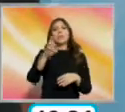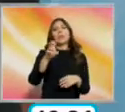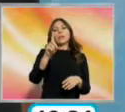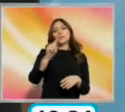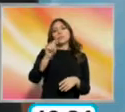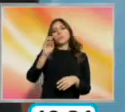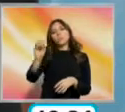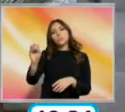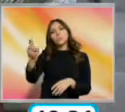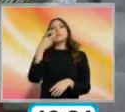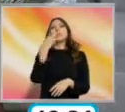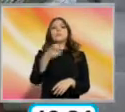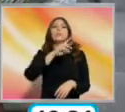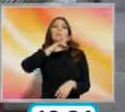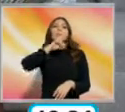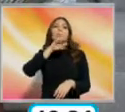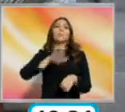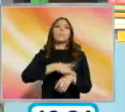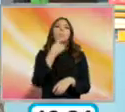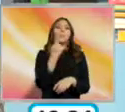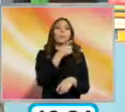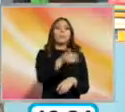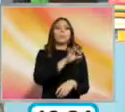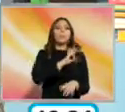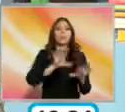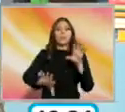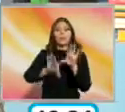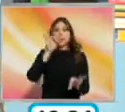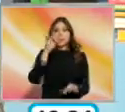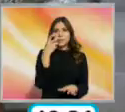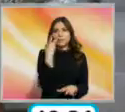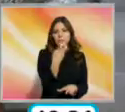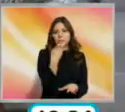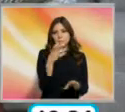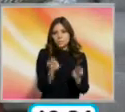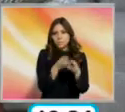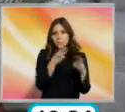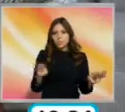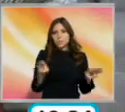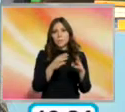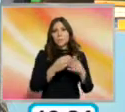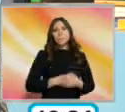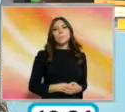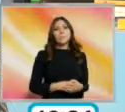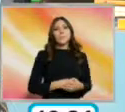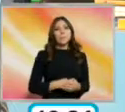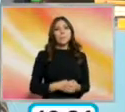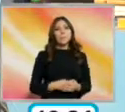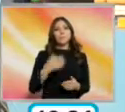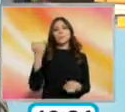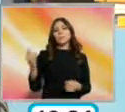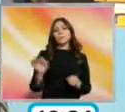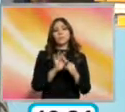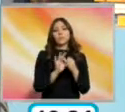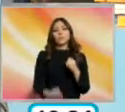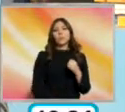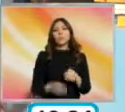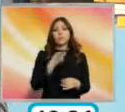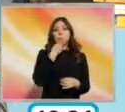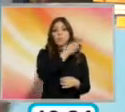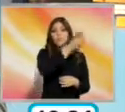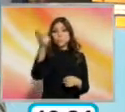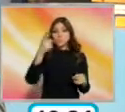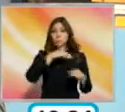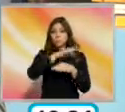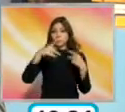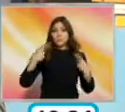como la mejor opción porque ahí es donde vas a encontrar este tipo de productos. Y finalmente comentarle a nuestros usuarios, todo